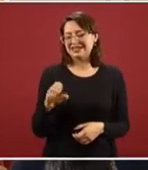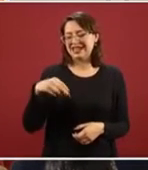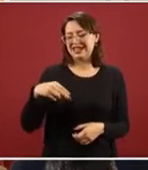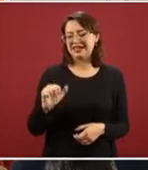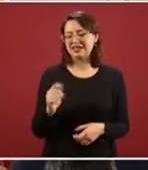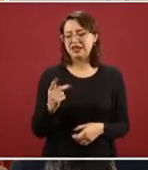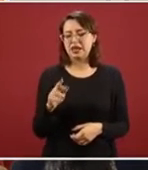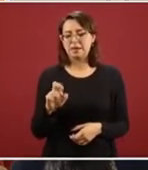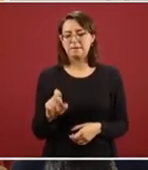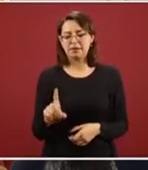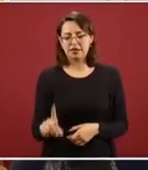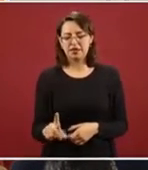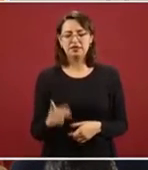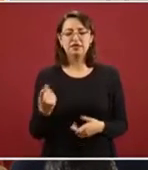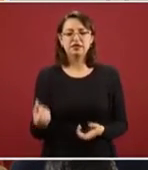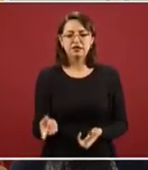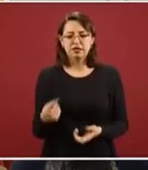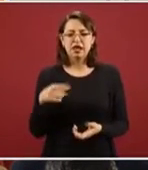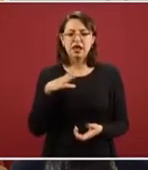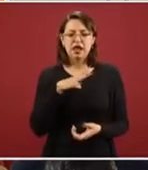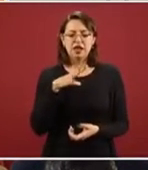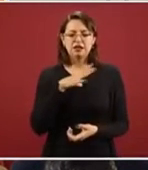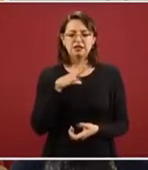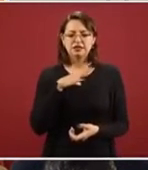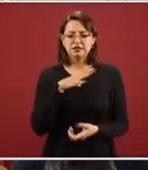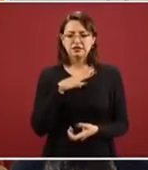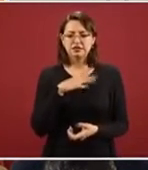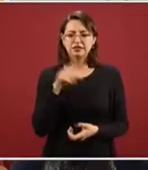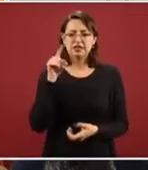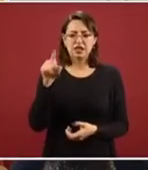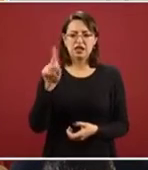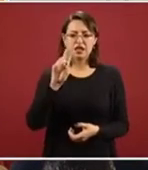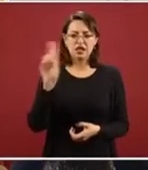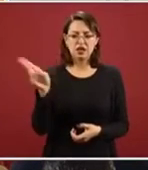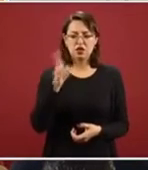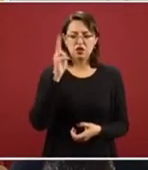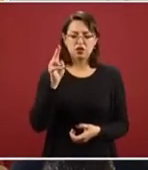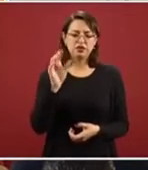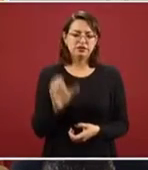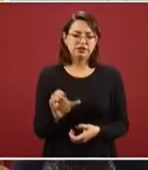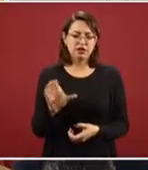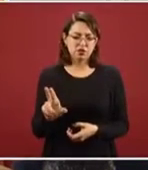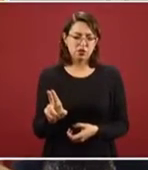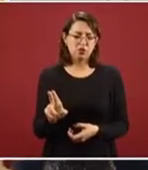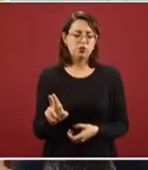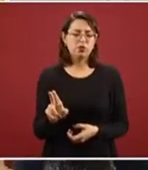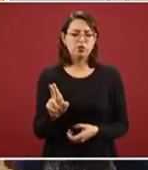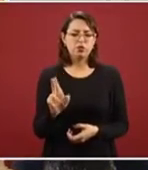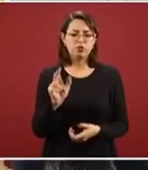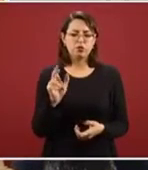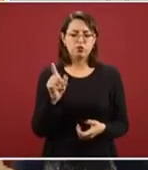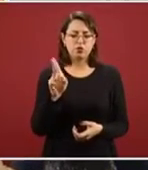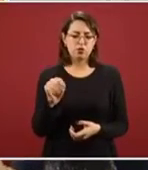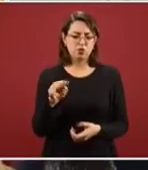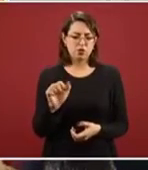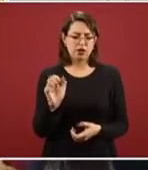Prevención de Desastres, que se encuentra justamente en el campus universitario de Ciudad Universitaria aquí en la